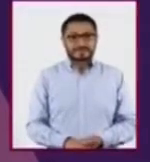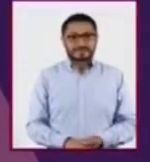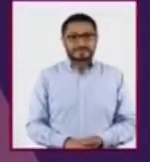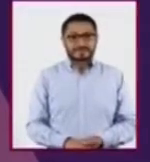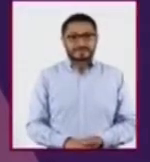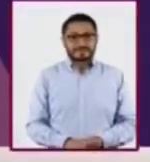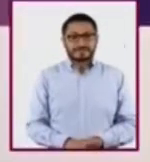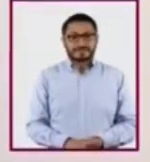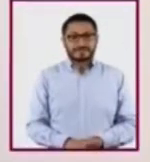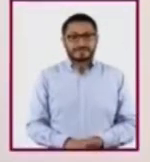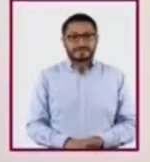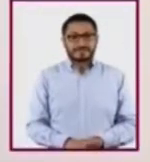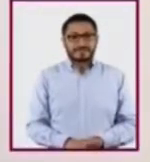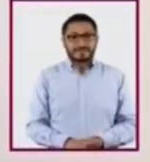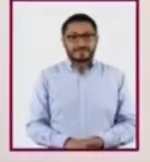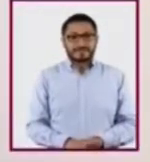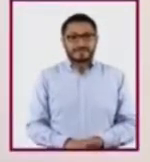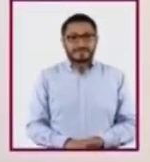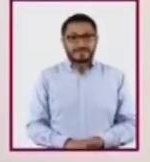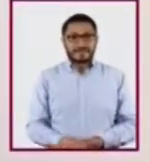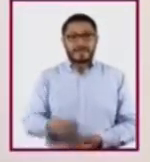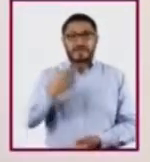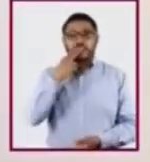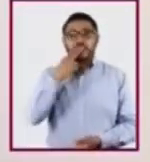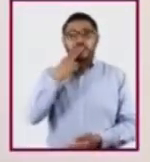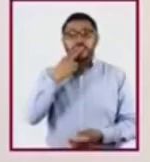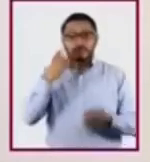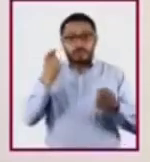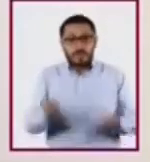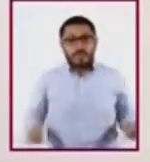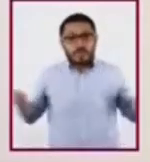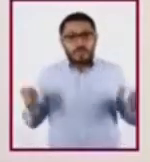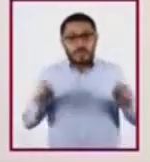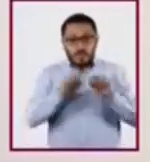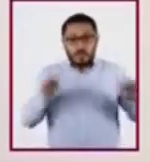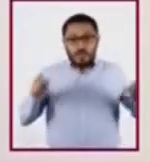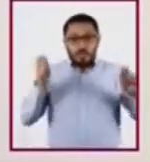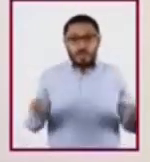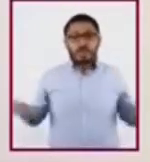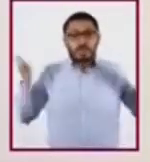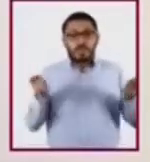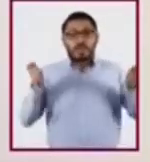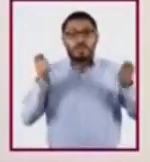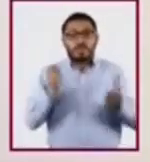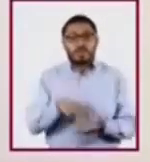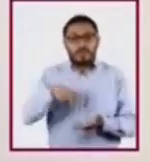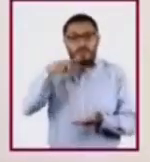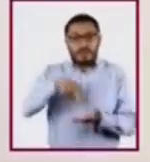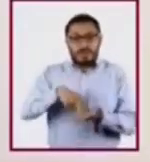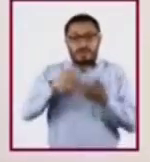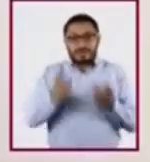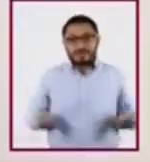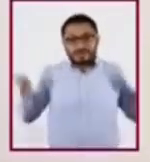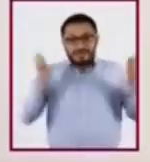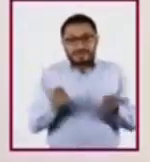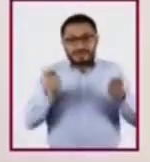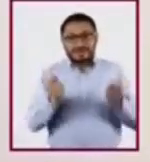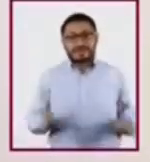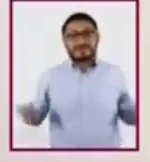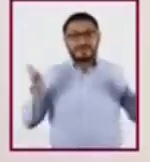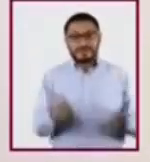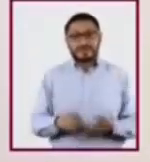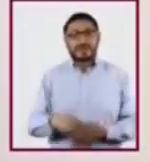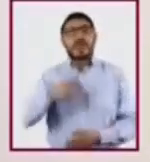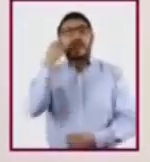juega? El uso de las cuerdas para saltar ha sido tradicionalmente uno de los juegos favoritos de las